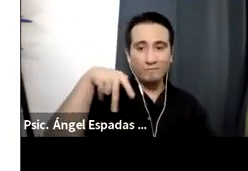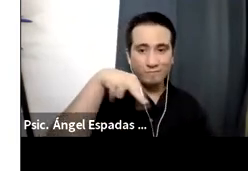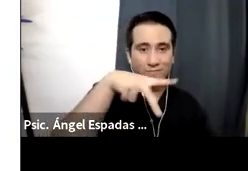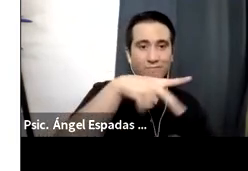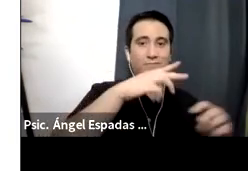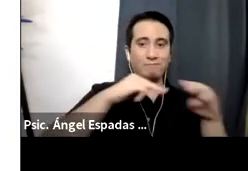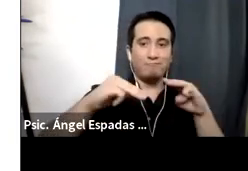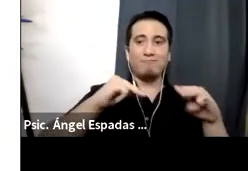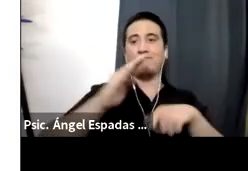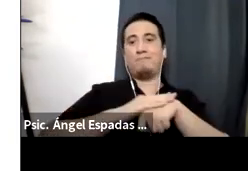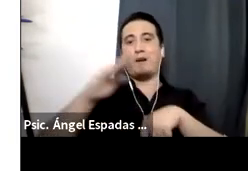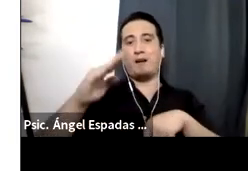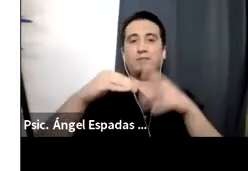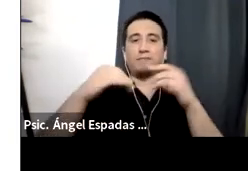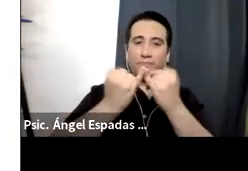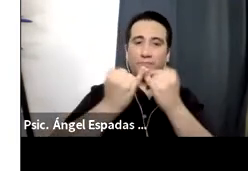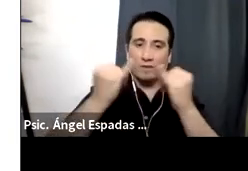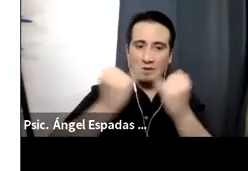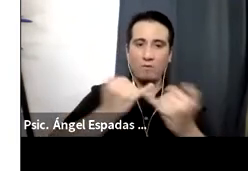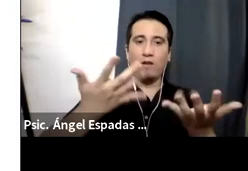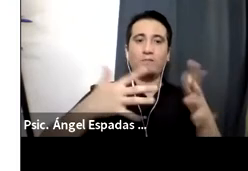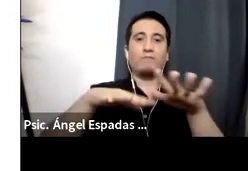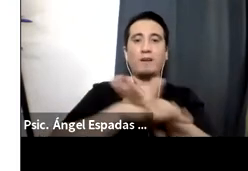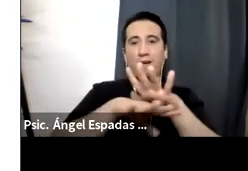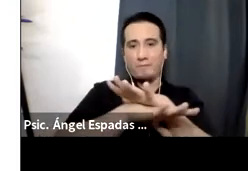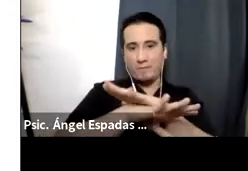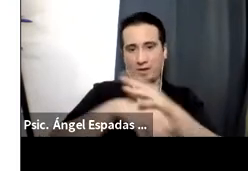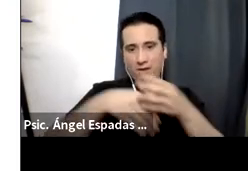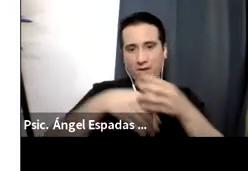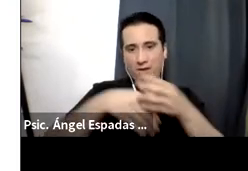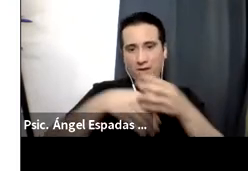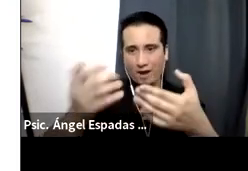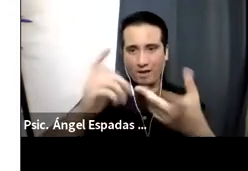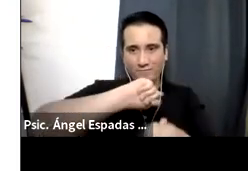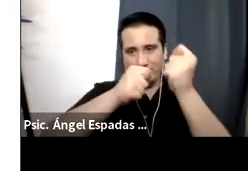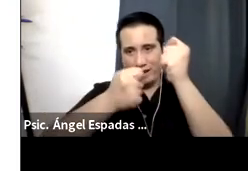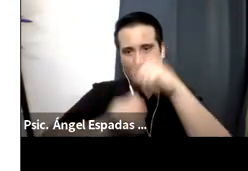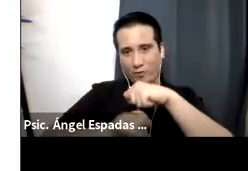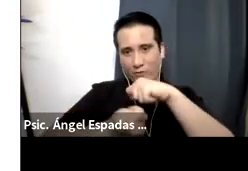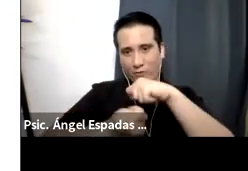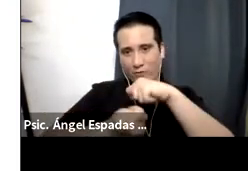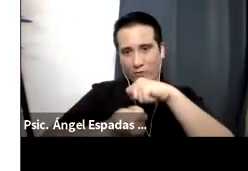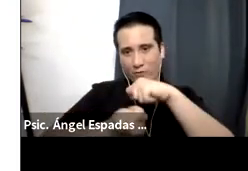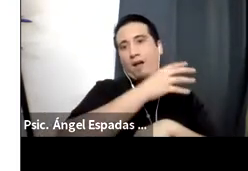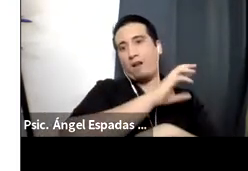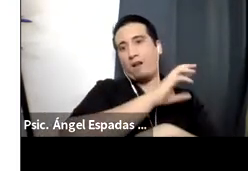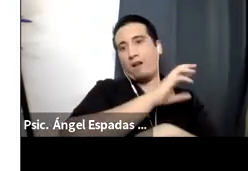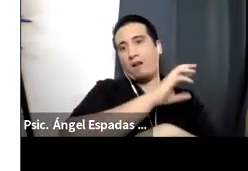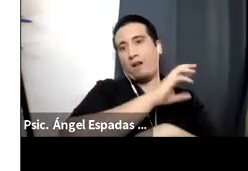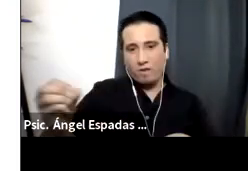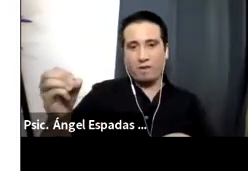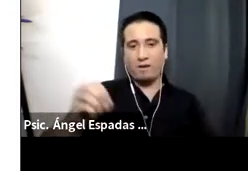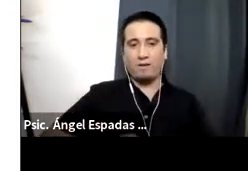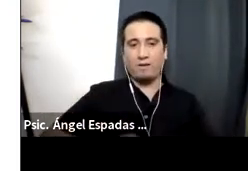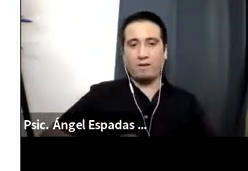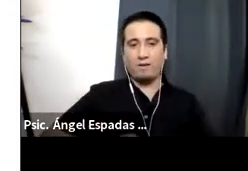que tenemos que rediseñar nuestras calles, las tenemos que transformar, reordenar y en cierta manera